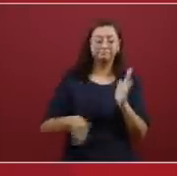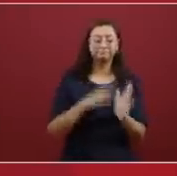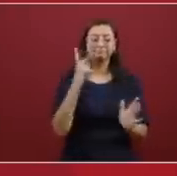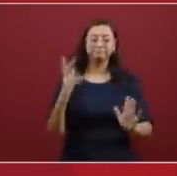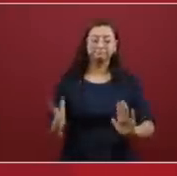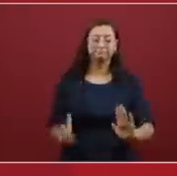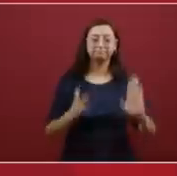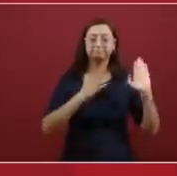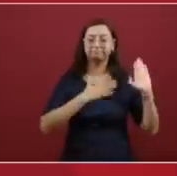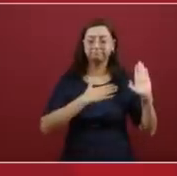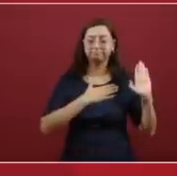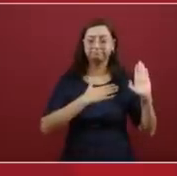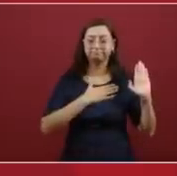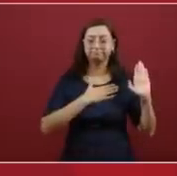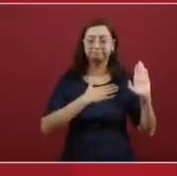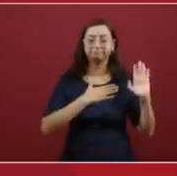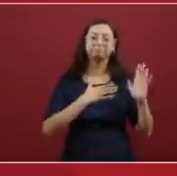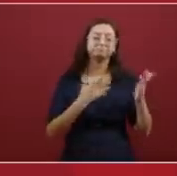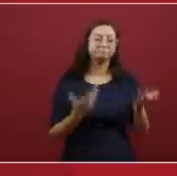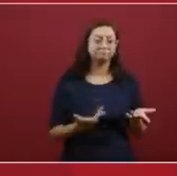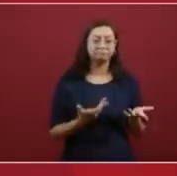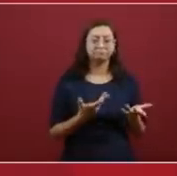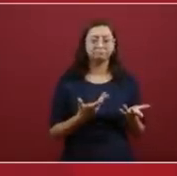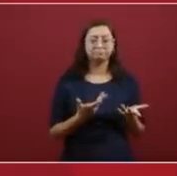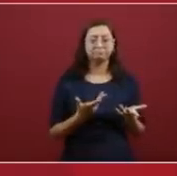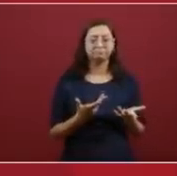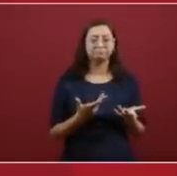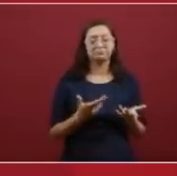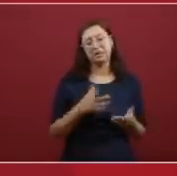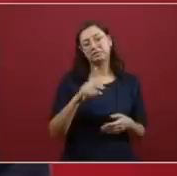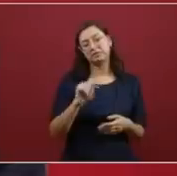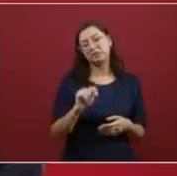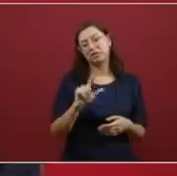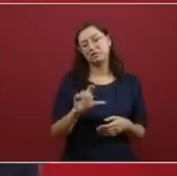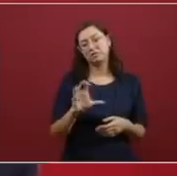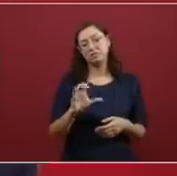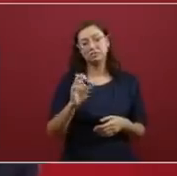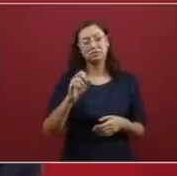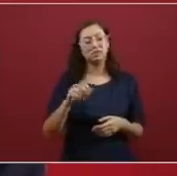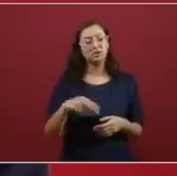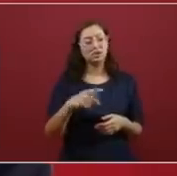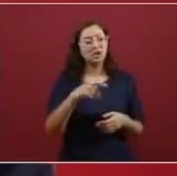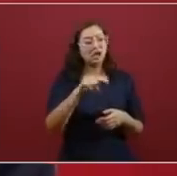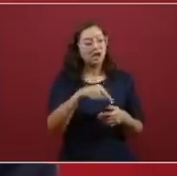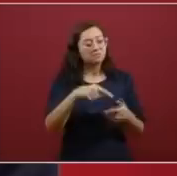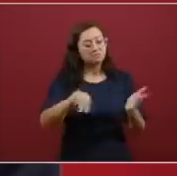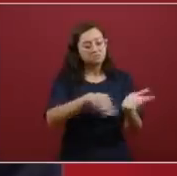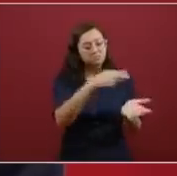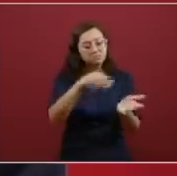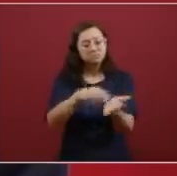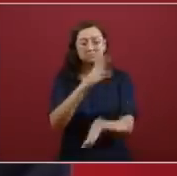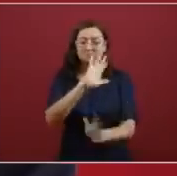se apruebe el tratado comercial, que